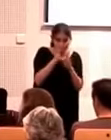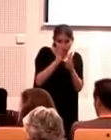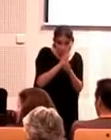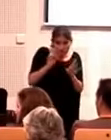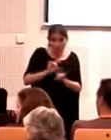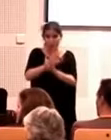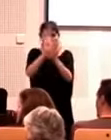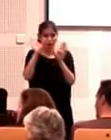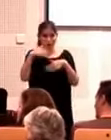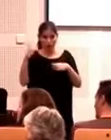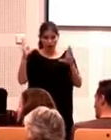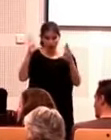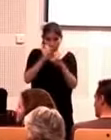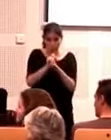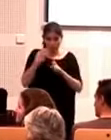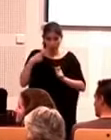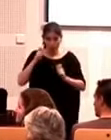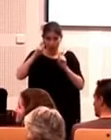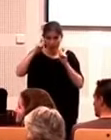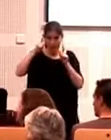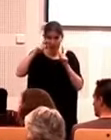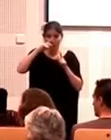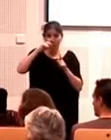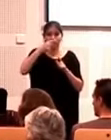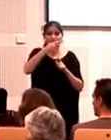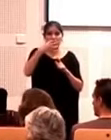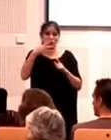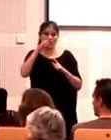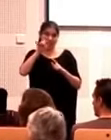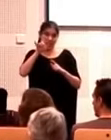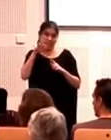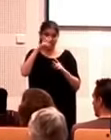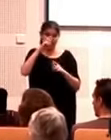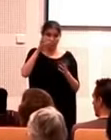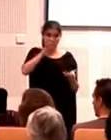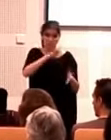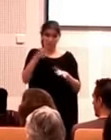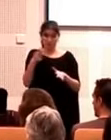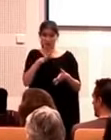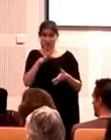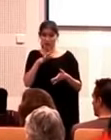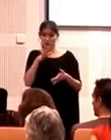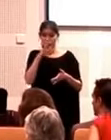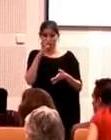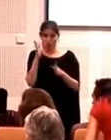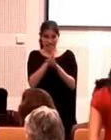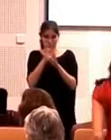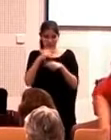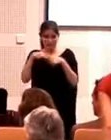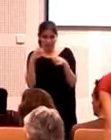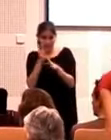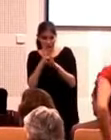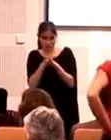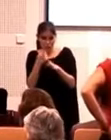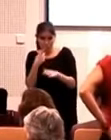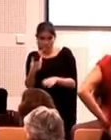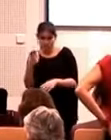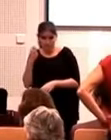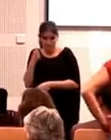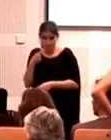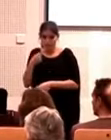ahora. Yo lo descubrí pues ya con 14 o 15 años, porque ya se habían preocupado de escondérmelo, de que yo no me